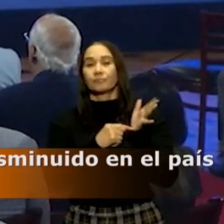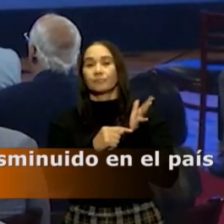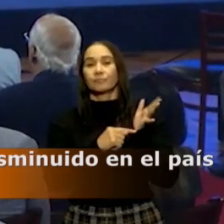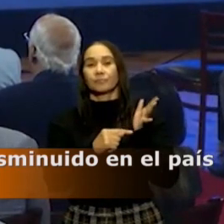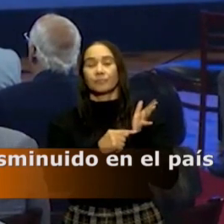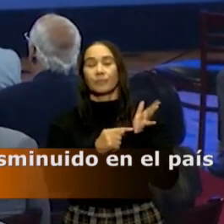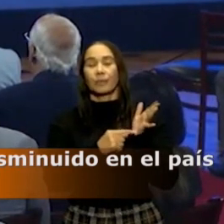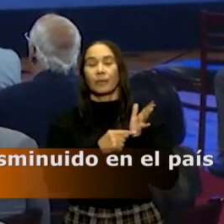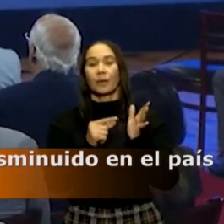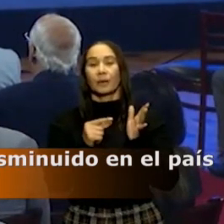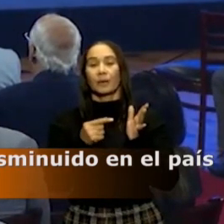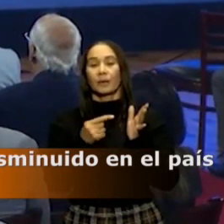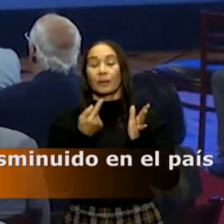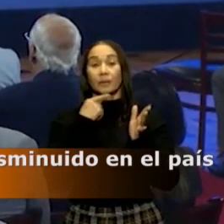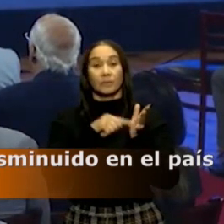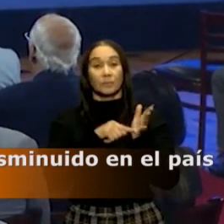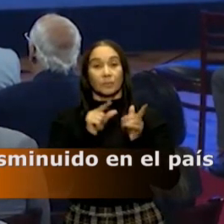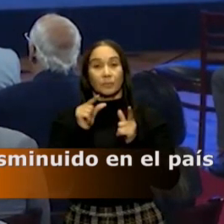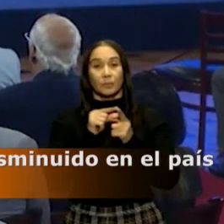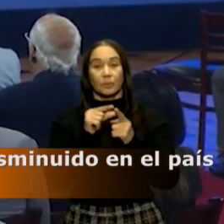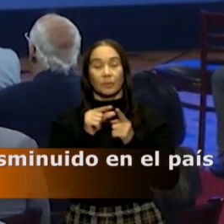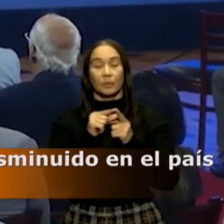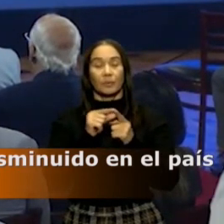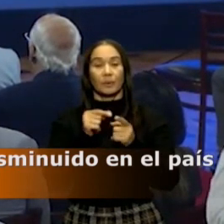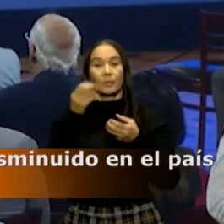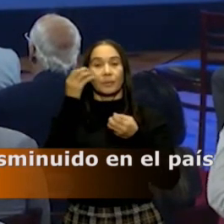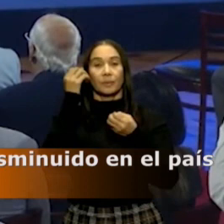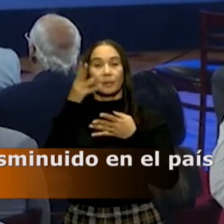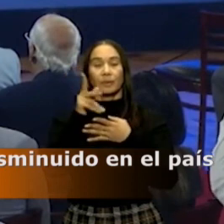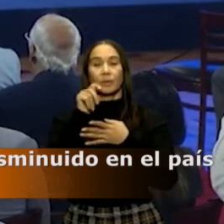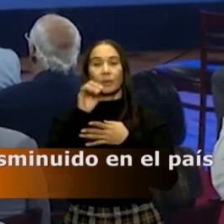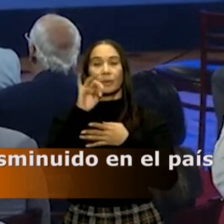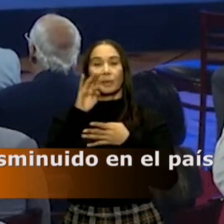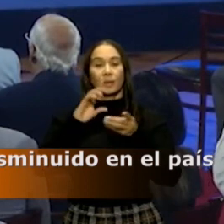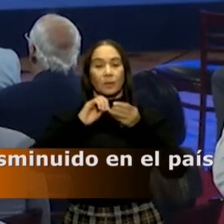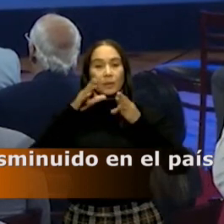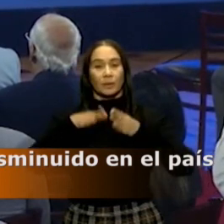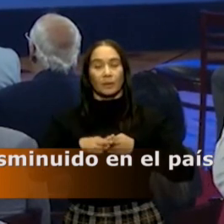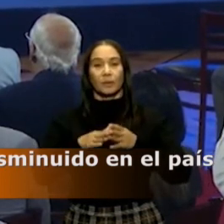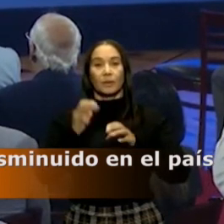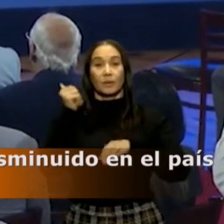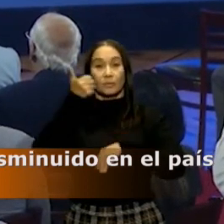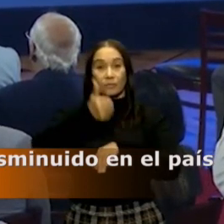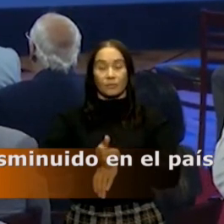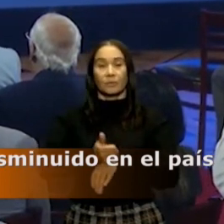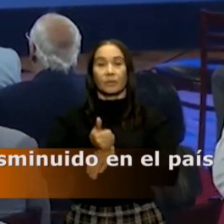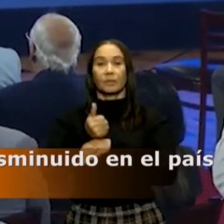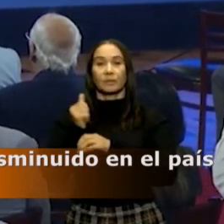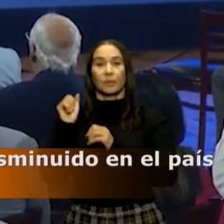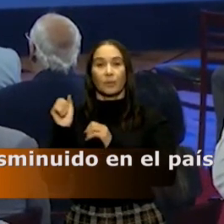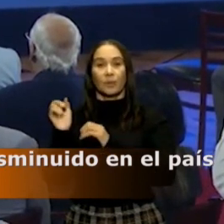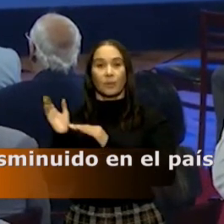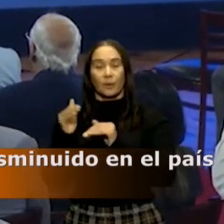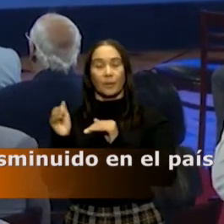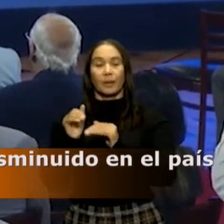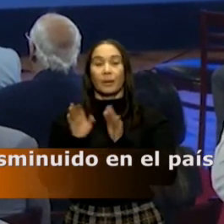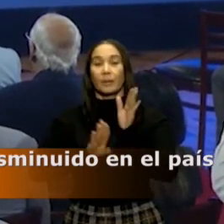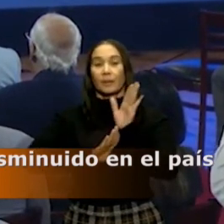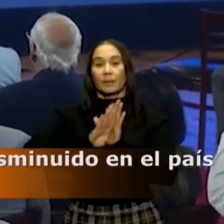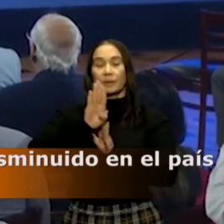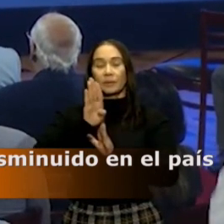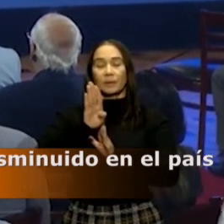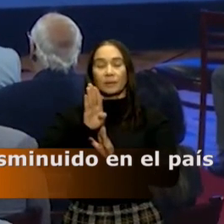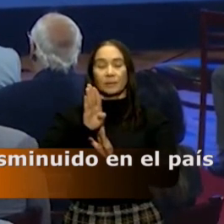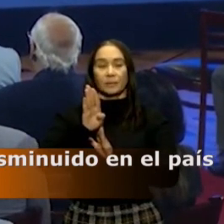ocasiones ayudando a mitigar la inflación en el país el el mismo señaló que entre septiembre del